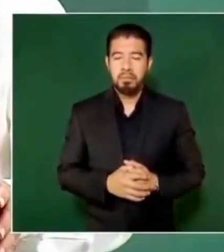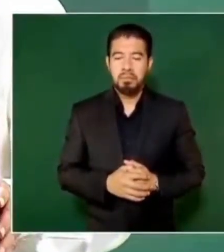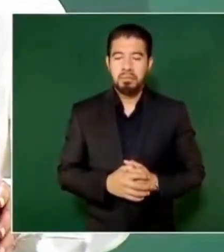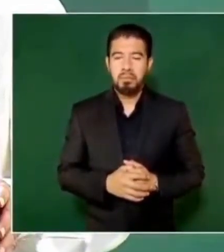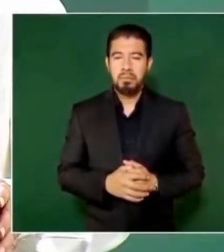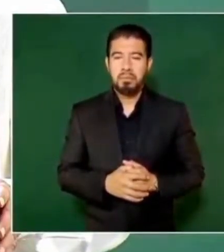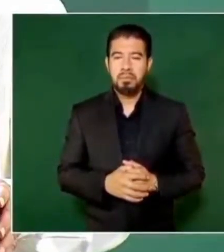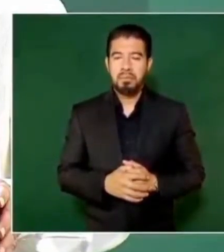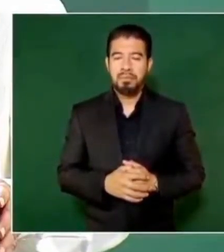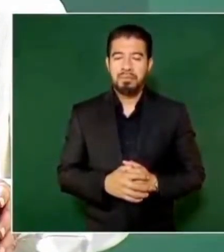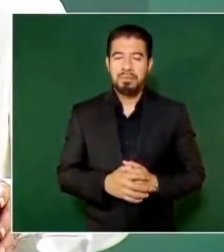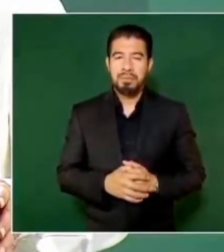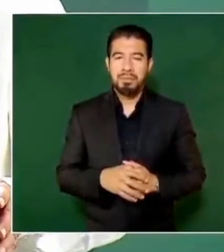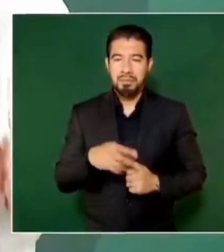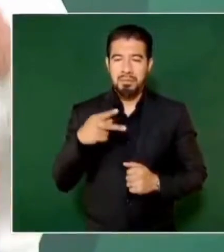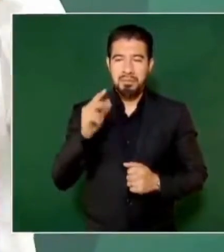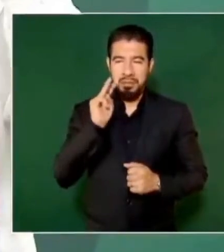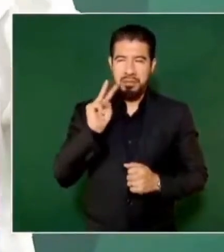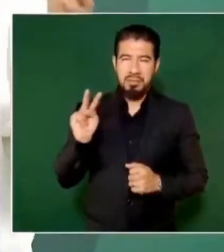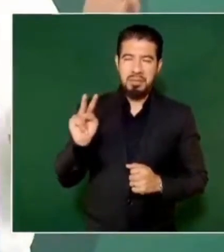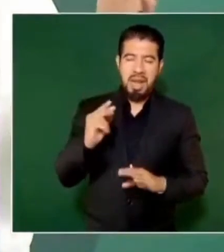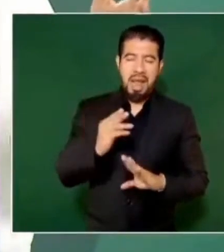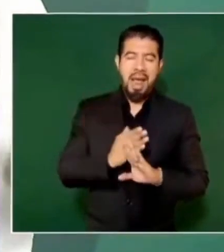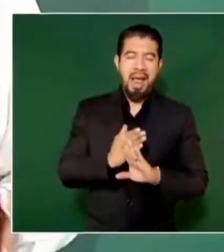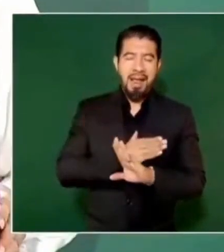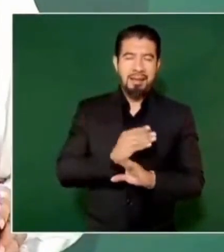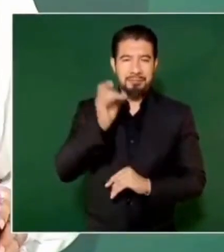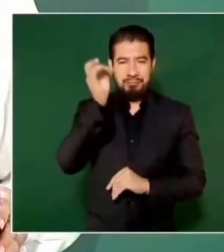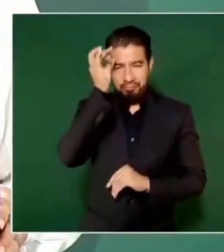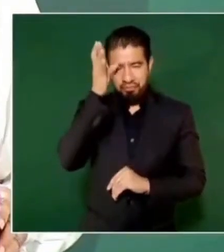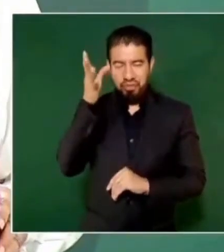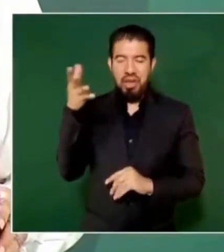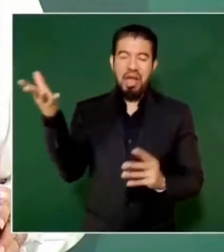predecibles, pero están muy mal.